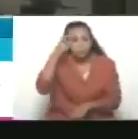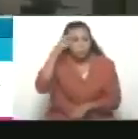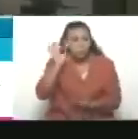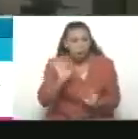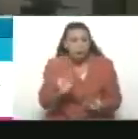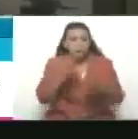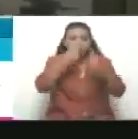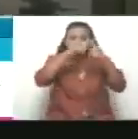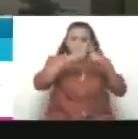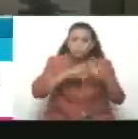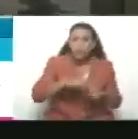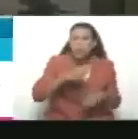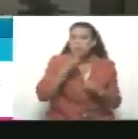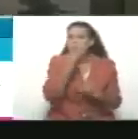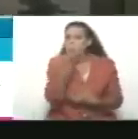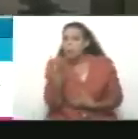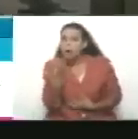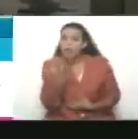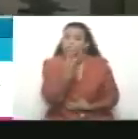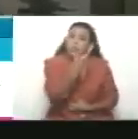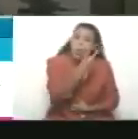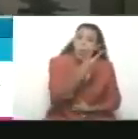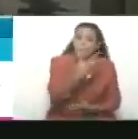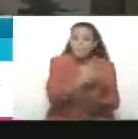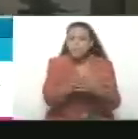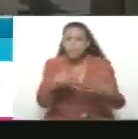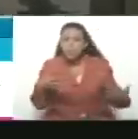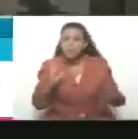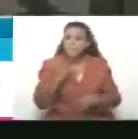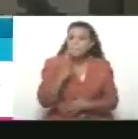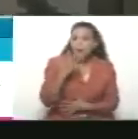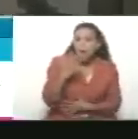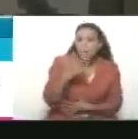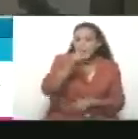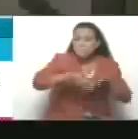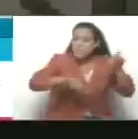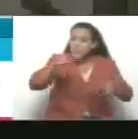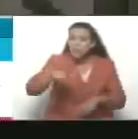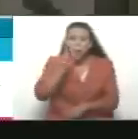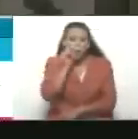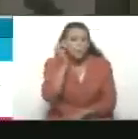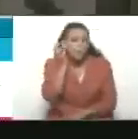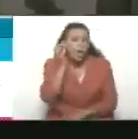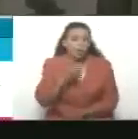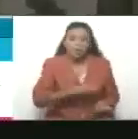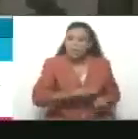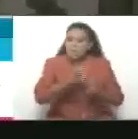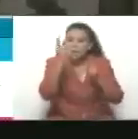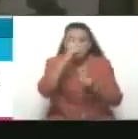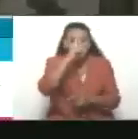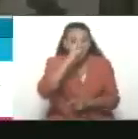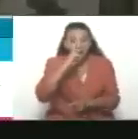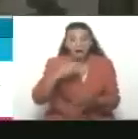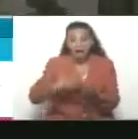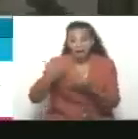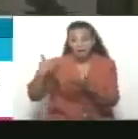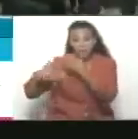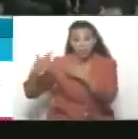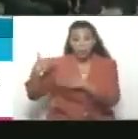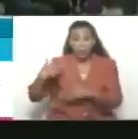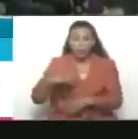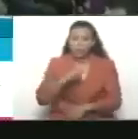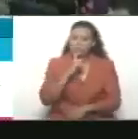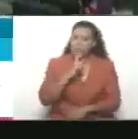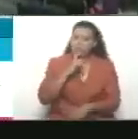contabilizar que de 2 millones aproximadamente de venezolanos y venezolanas que migraron en estos años de guerra económica